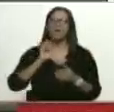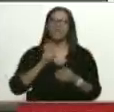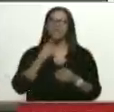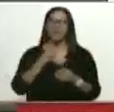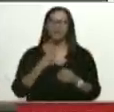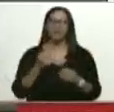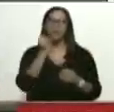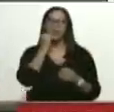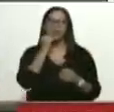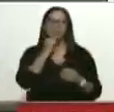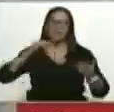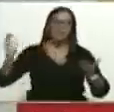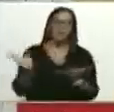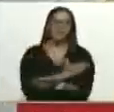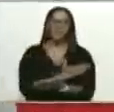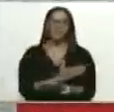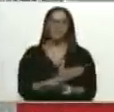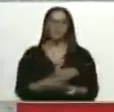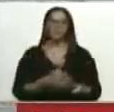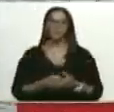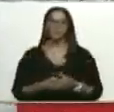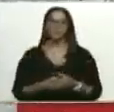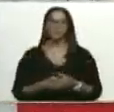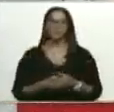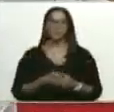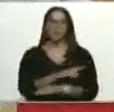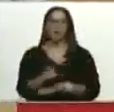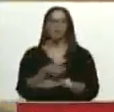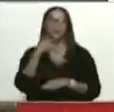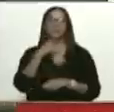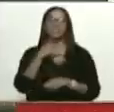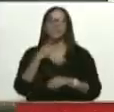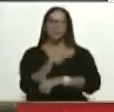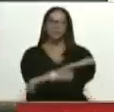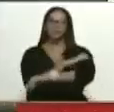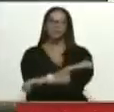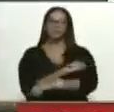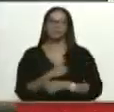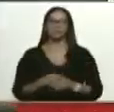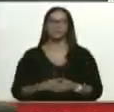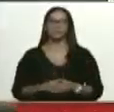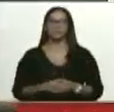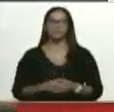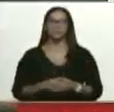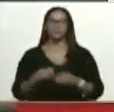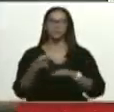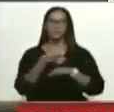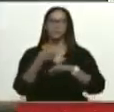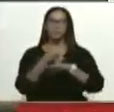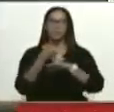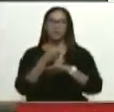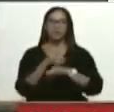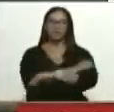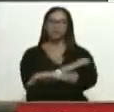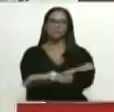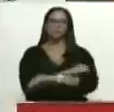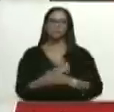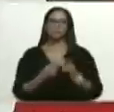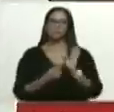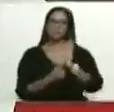implacablemente. ¿Qué tal? Será orden, política de Estado. Política de Estado. Están